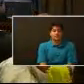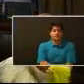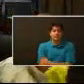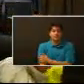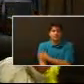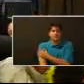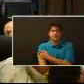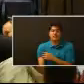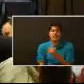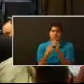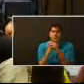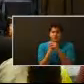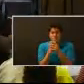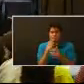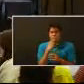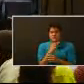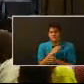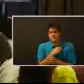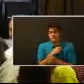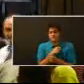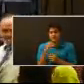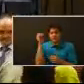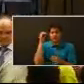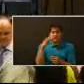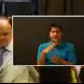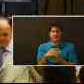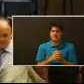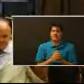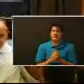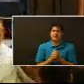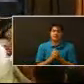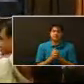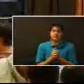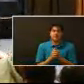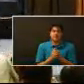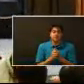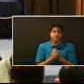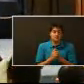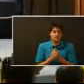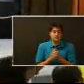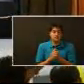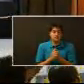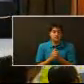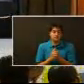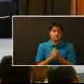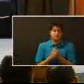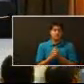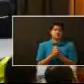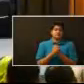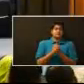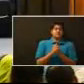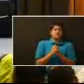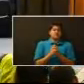acompáñenme a orar, hermanos. Vamos a bendecirlos. A ver, mis hermanos pastores nos ayudan a bendecirlos y a